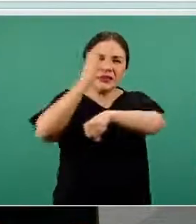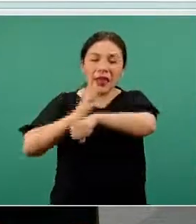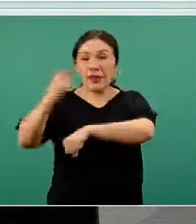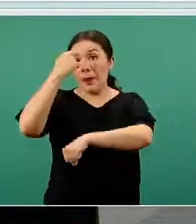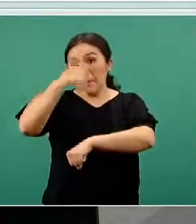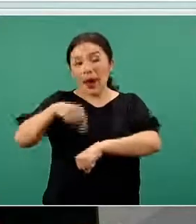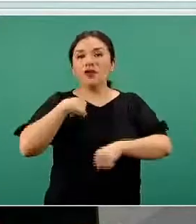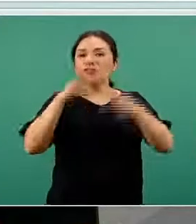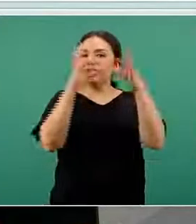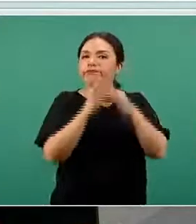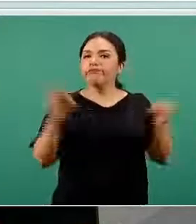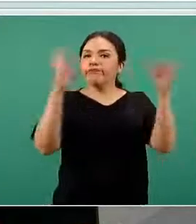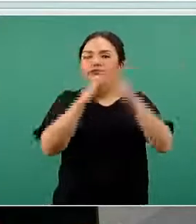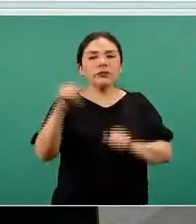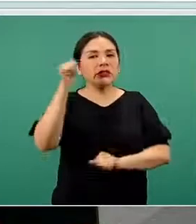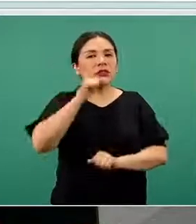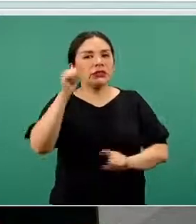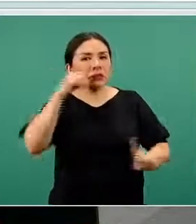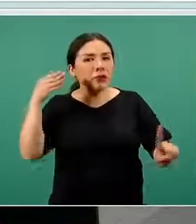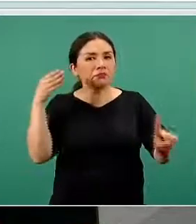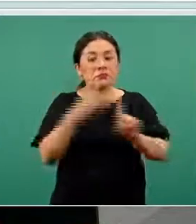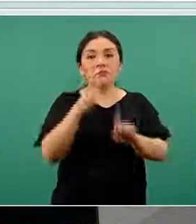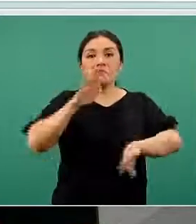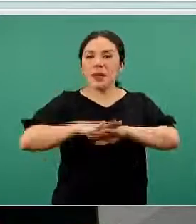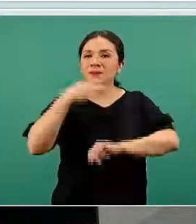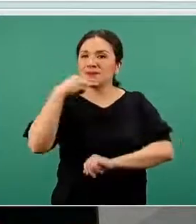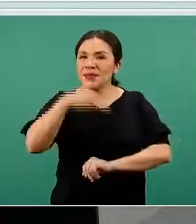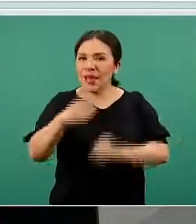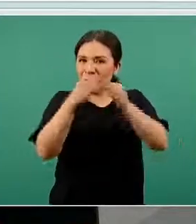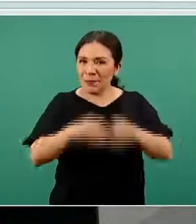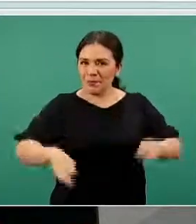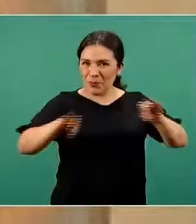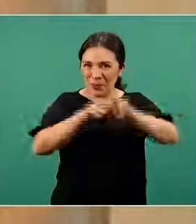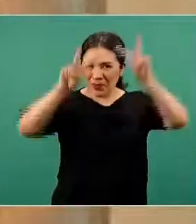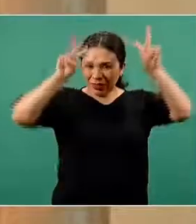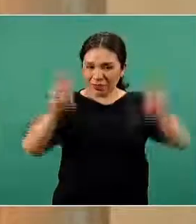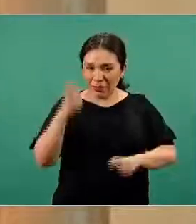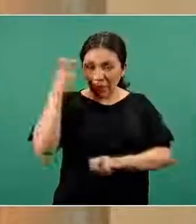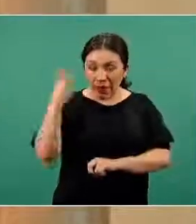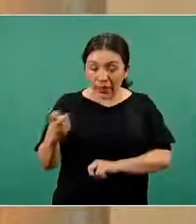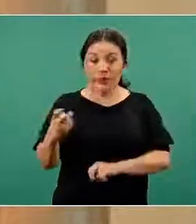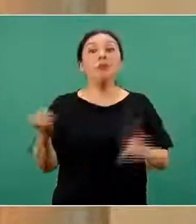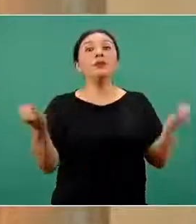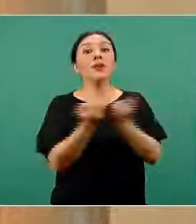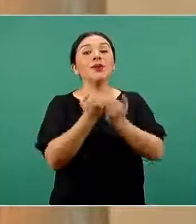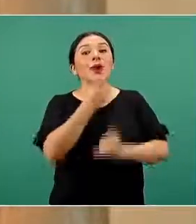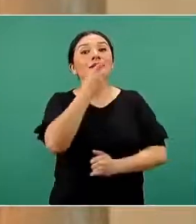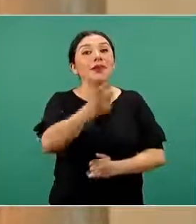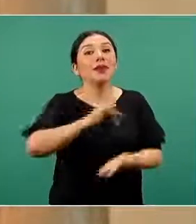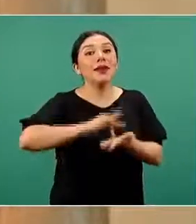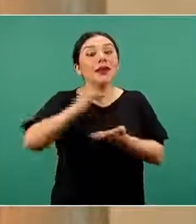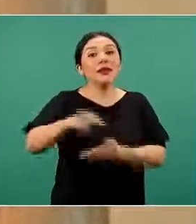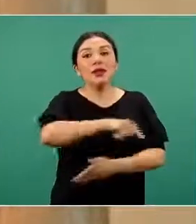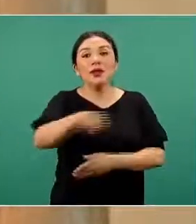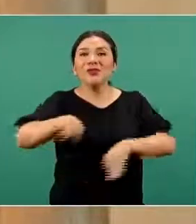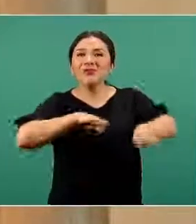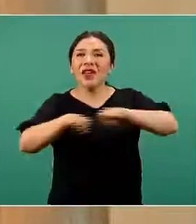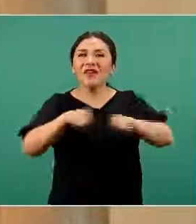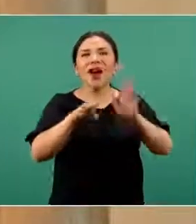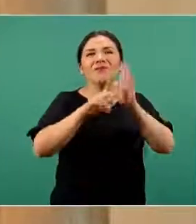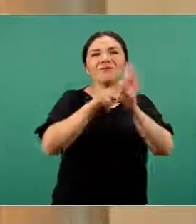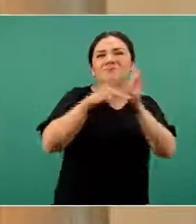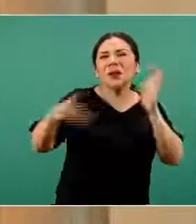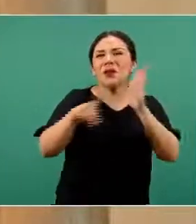para quienes hemos dirigido una parte del mensaje de este componente, y también un agradecimiento a los medios de comunicación que